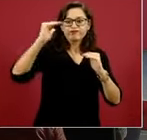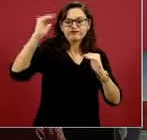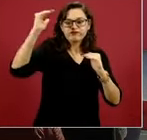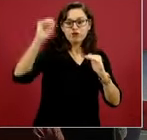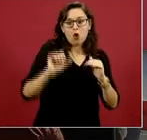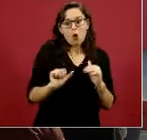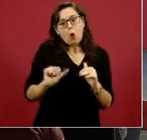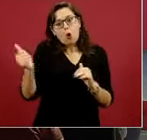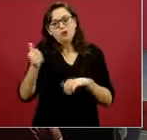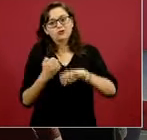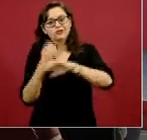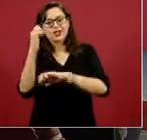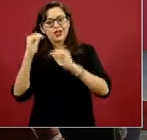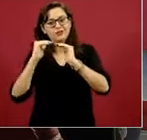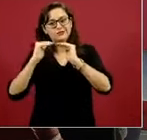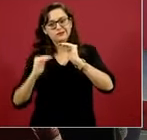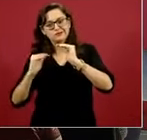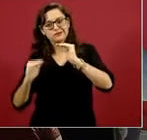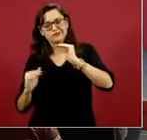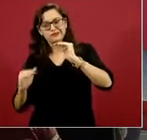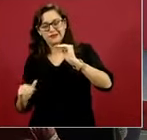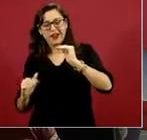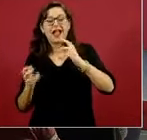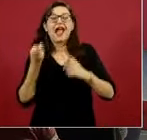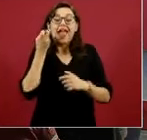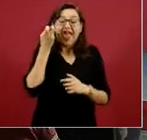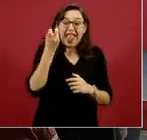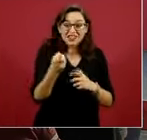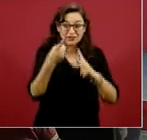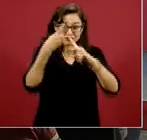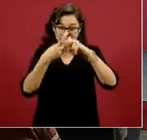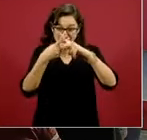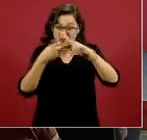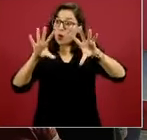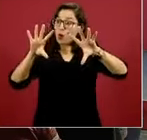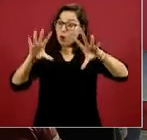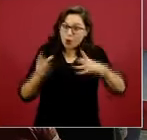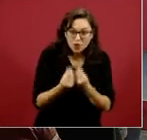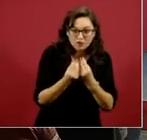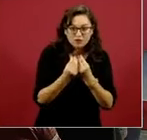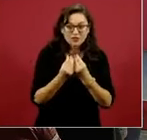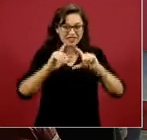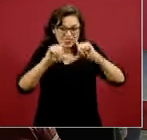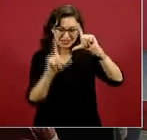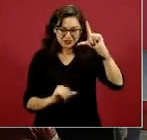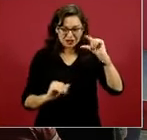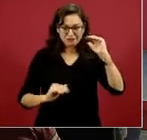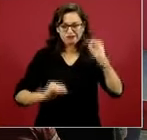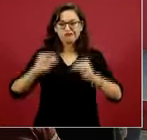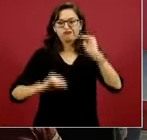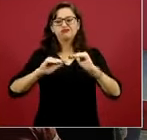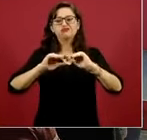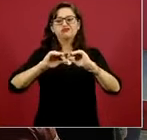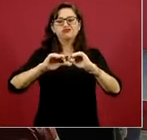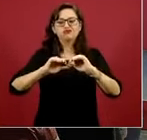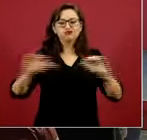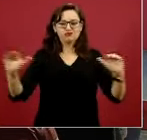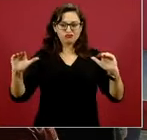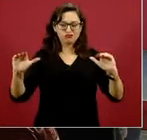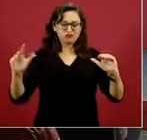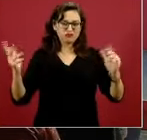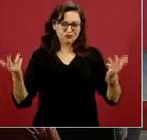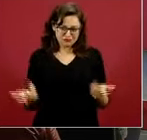entidades federativas que están en descenso, y así cuando vemos la curva nacional es difícil saber qué es lo que está